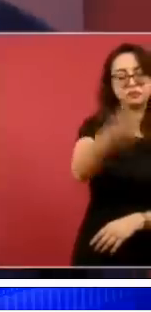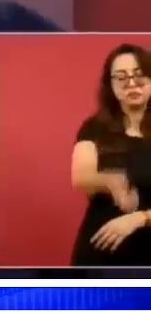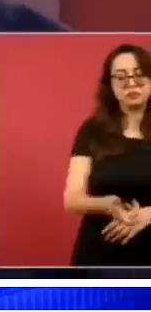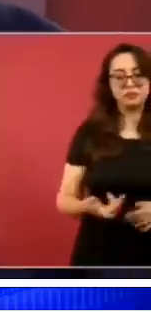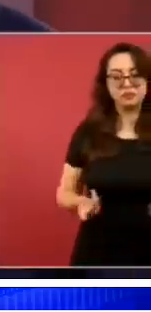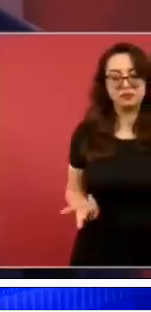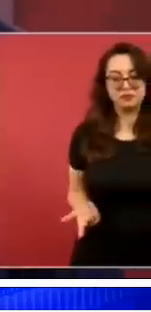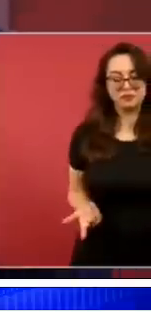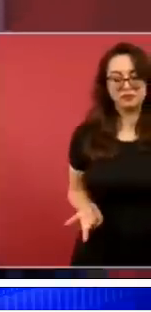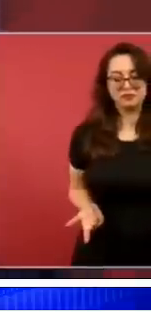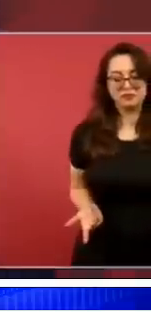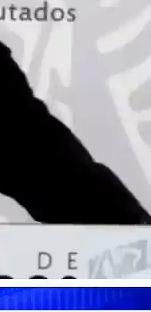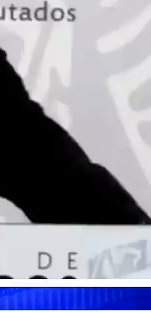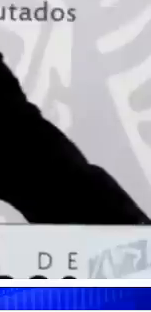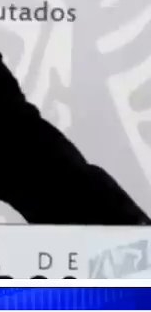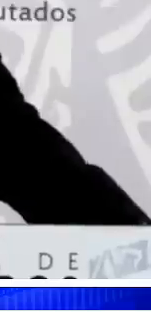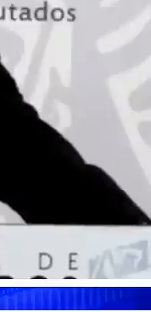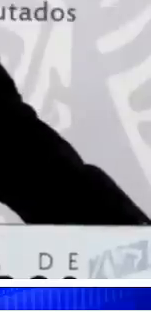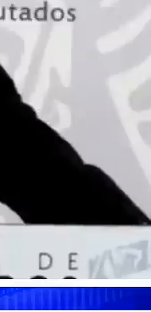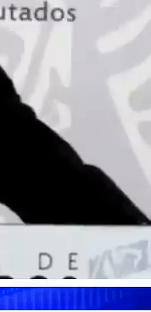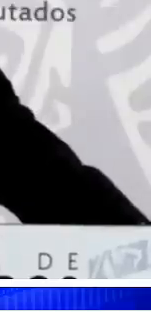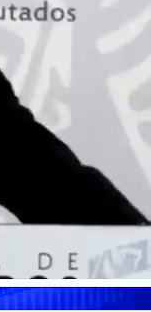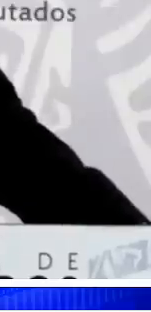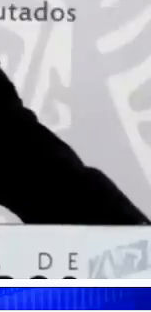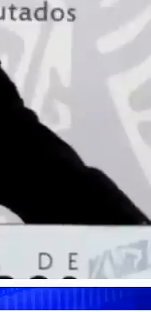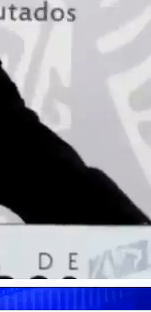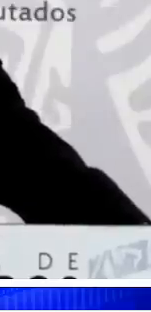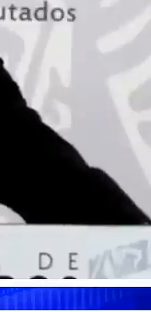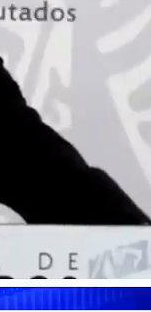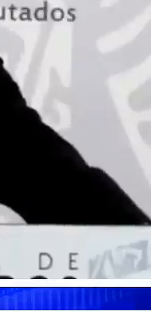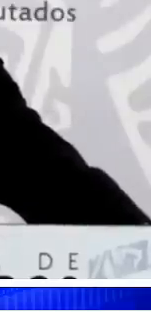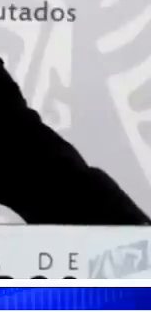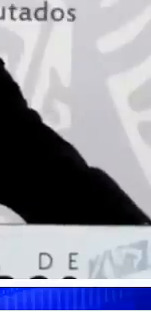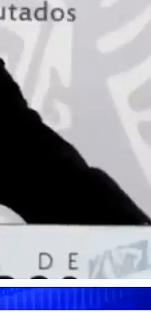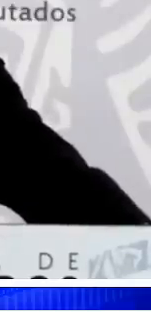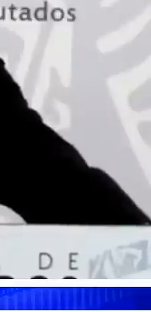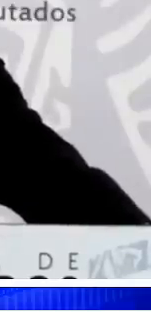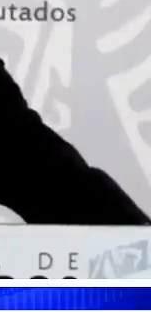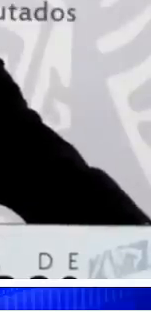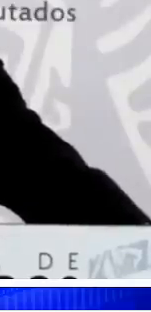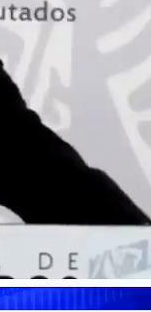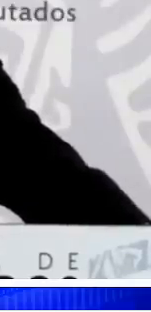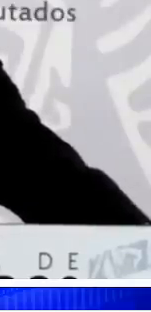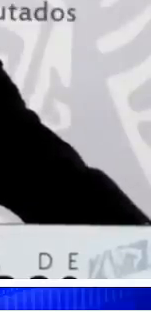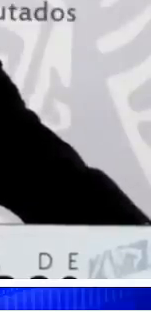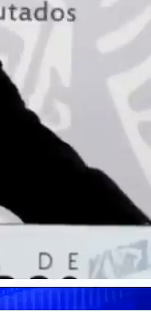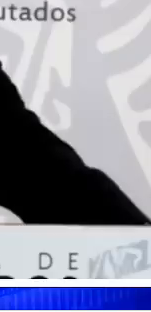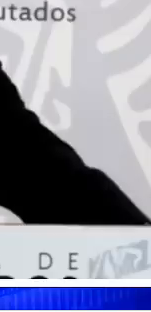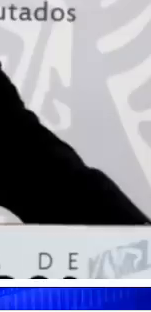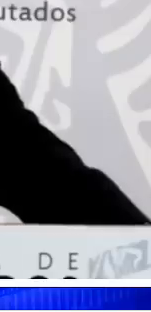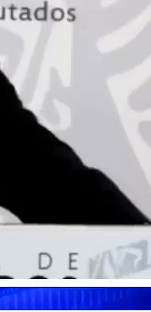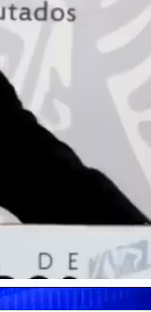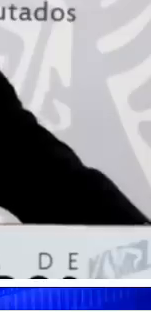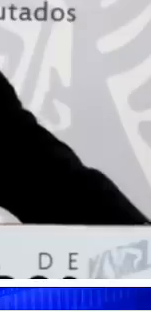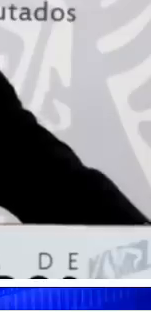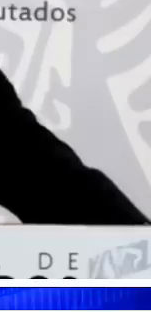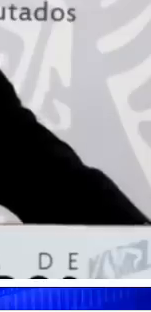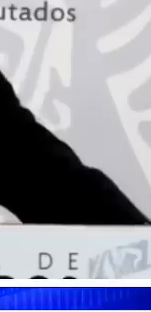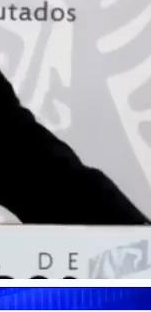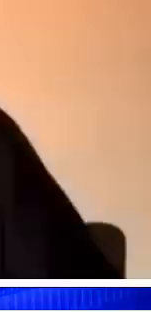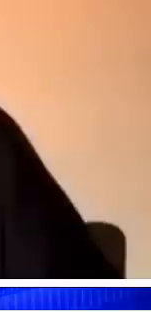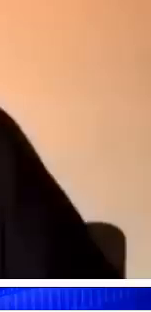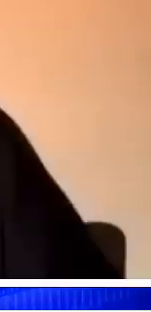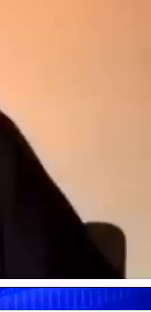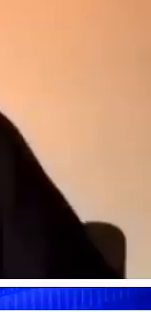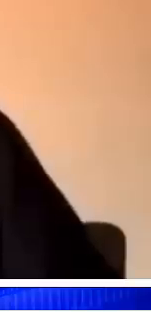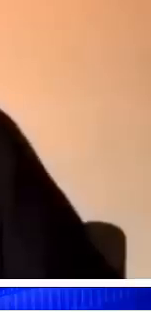seguros para alimentos comedores gasolina vigilancia protección también prácticamente una